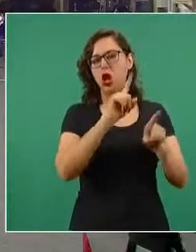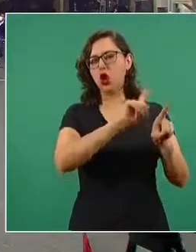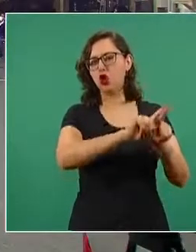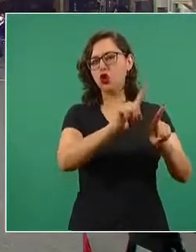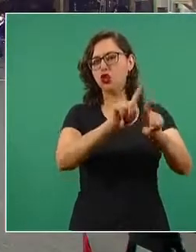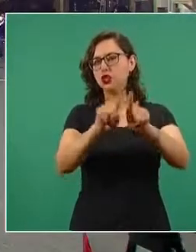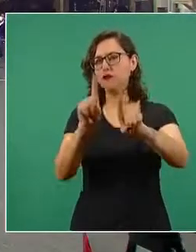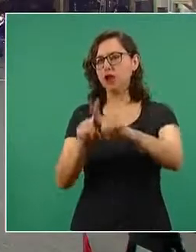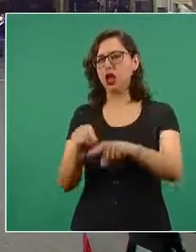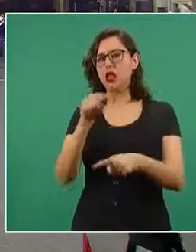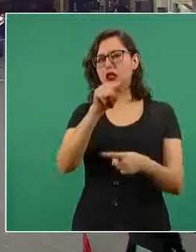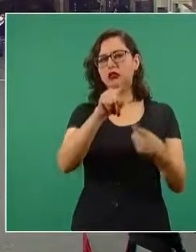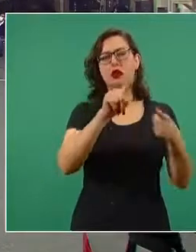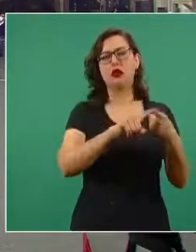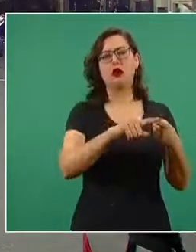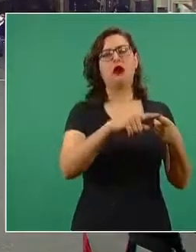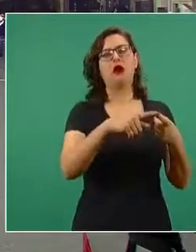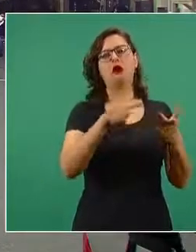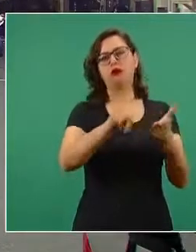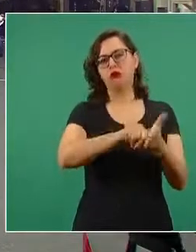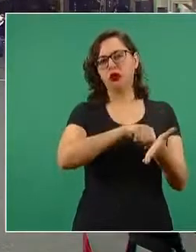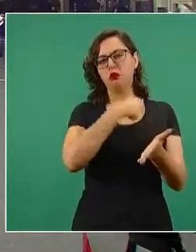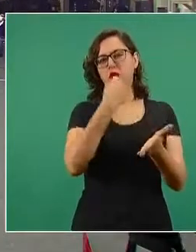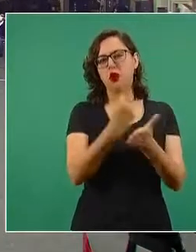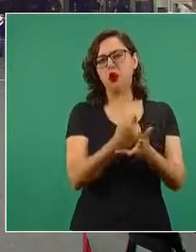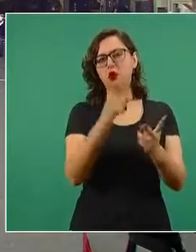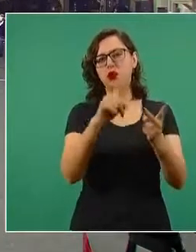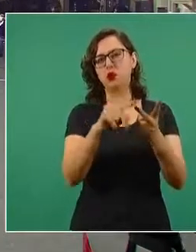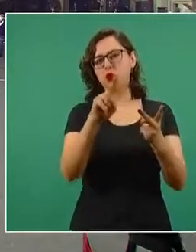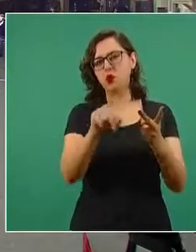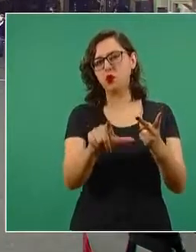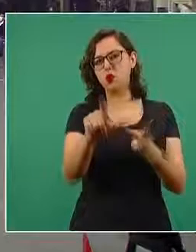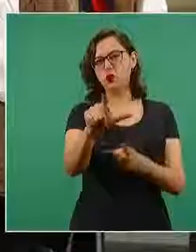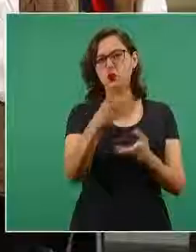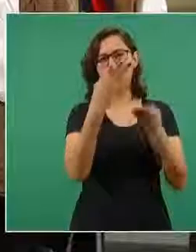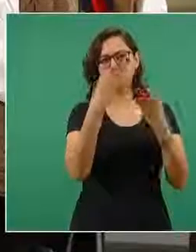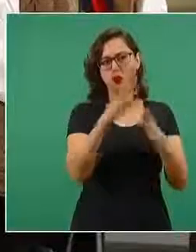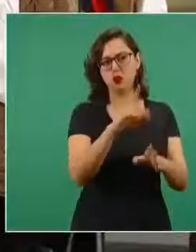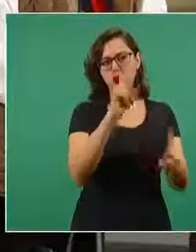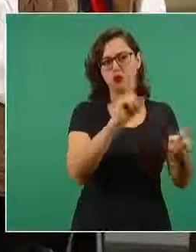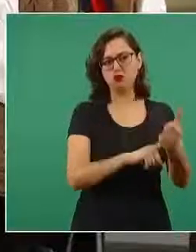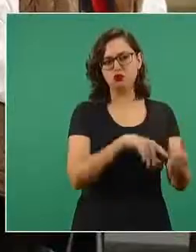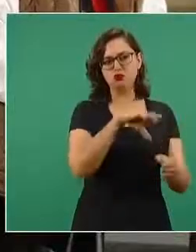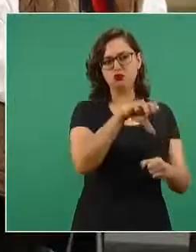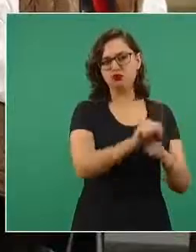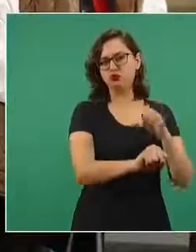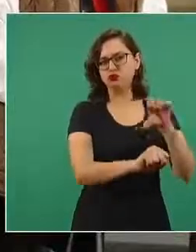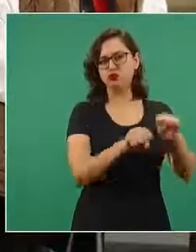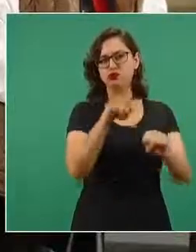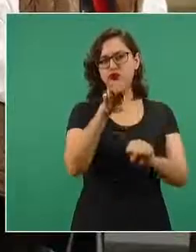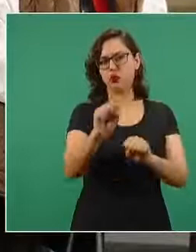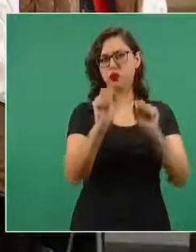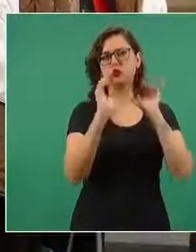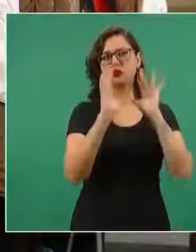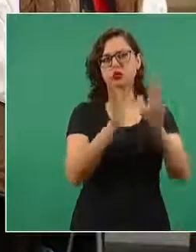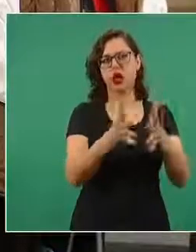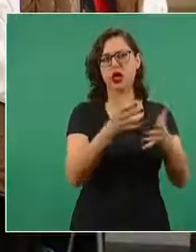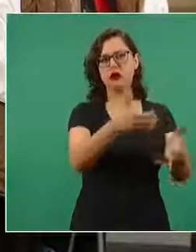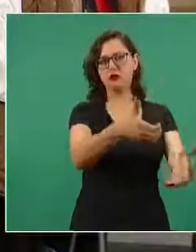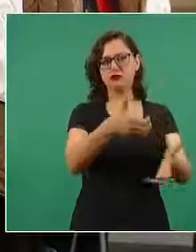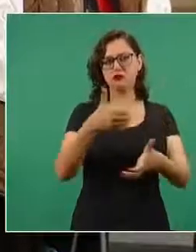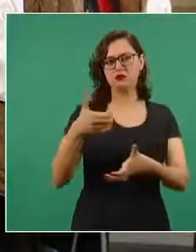Tamaulipas y en Nuevo León, ¿tiene usted conocimiento de otras cuentas en diferentes entidades y que pudieran